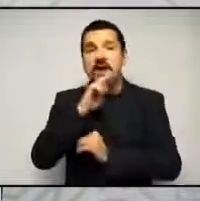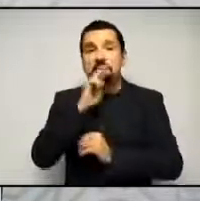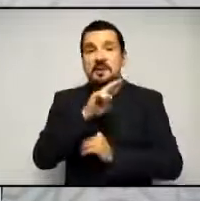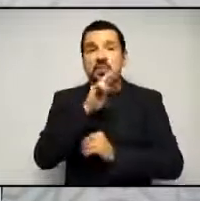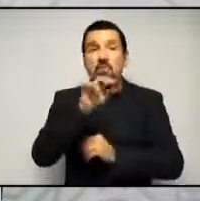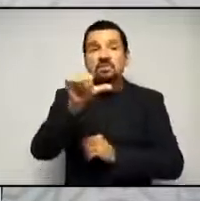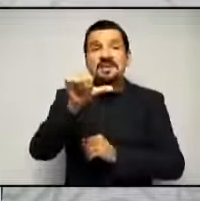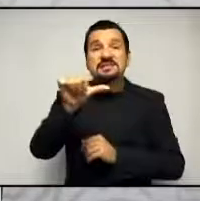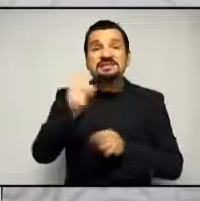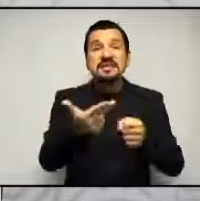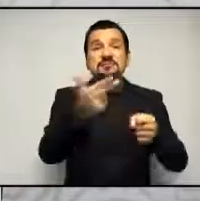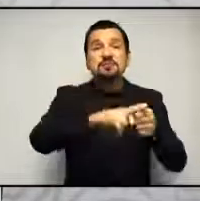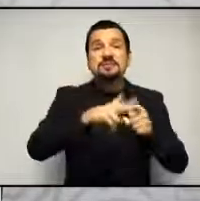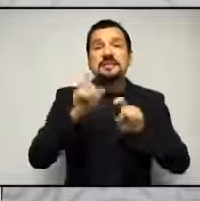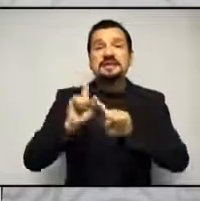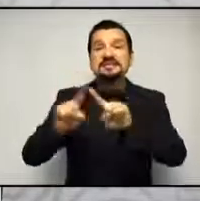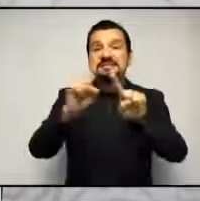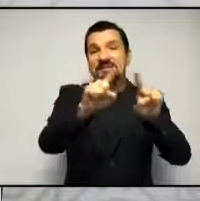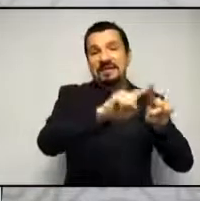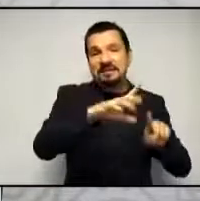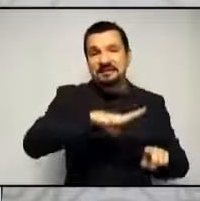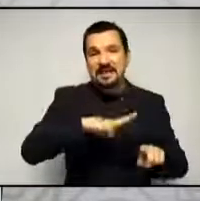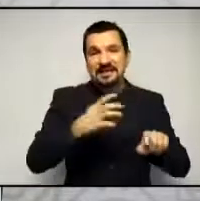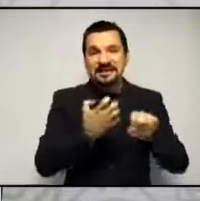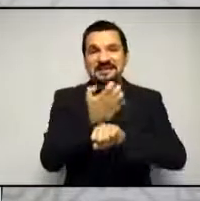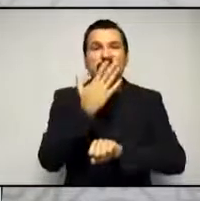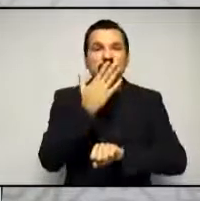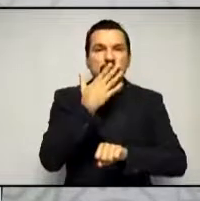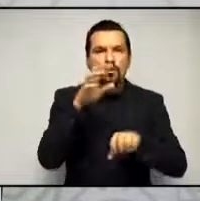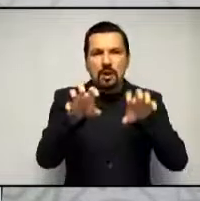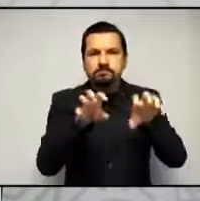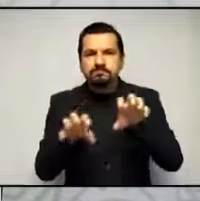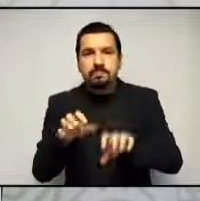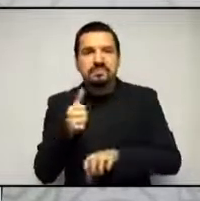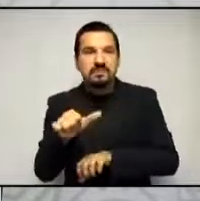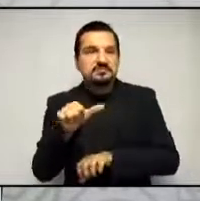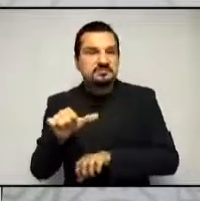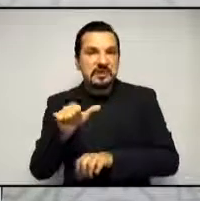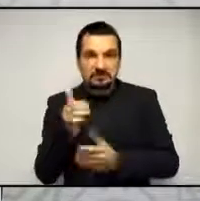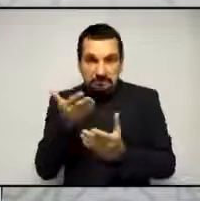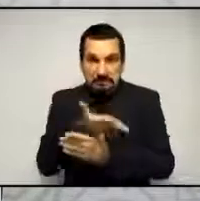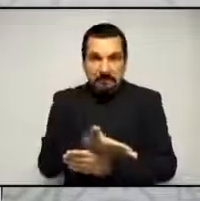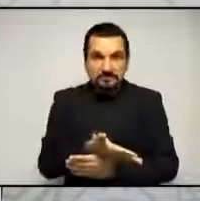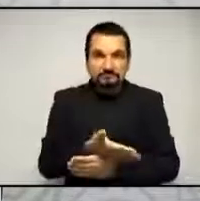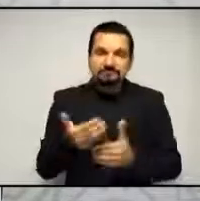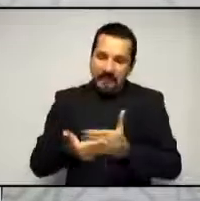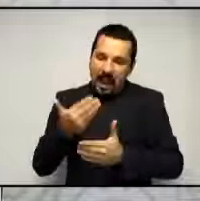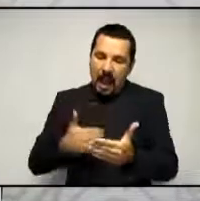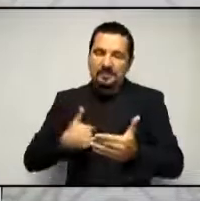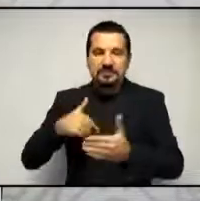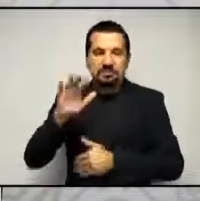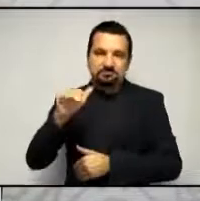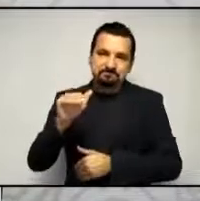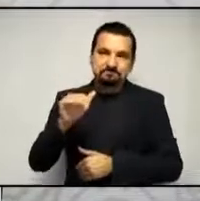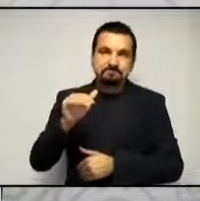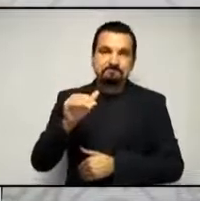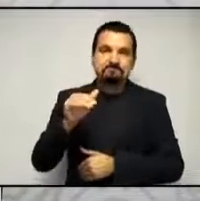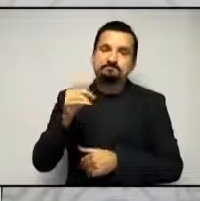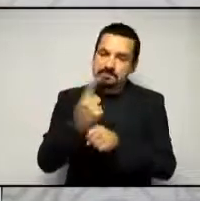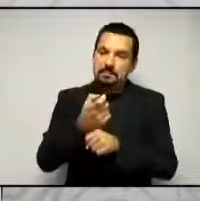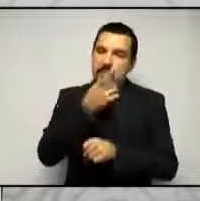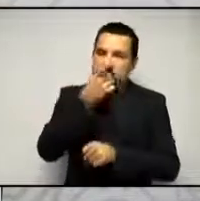de los 16 hospitales que tenemos en sonora antes de despedirme les quiero decir